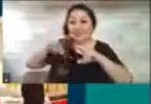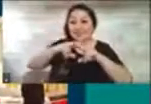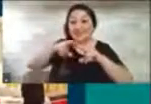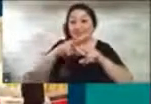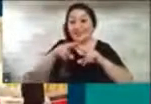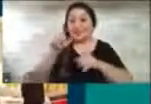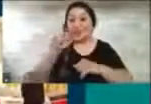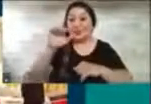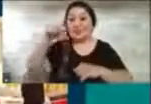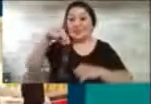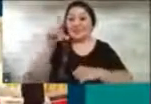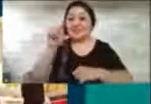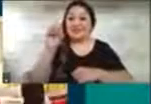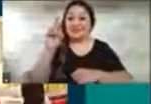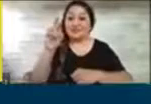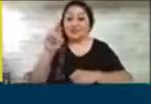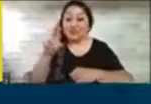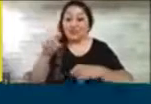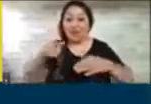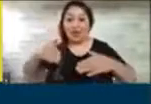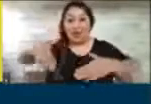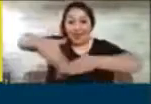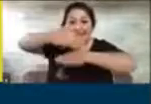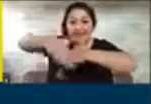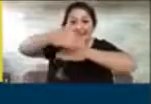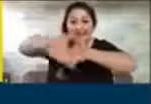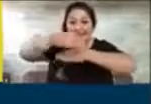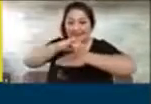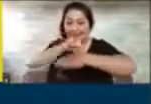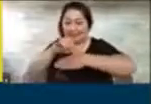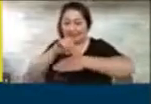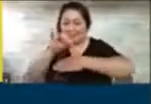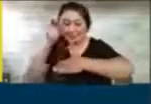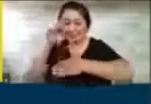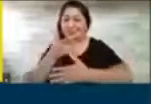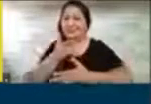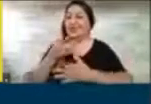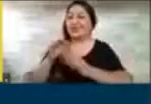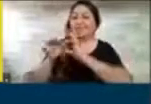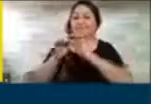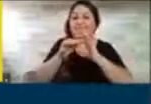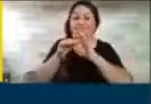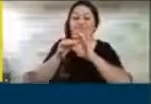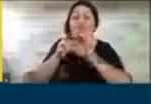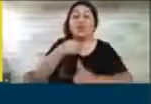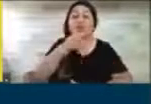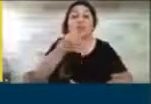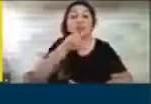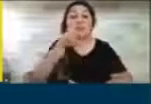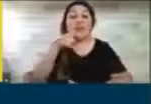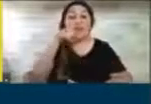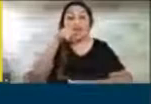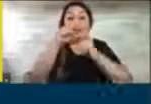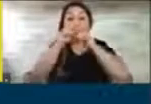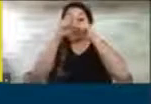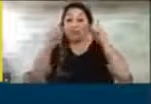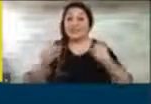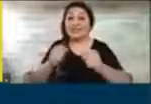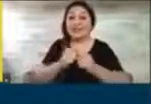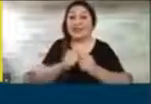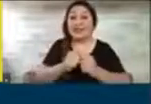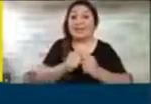acá van a saber porque como les comentaba este ese es un sistema que funciona a través de sensores